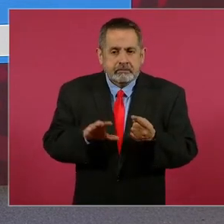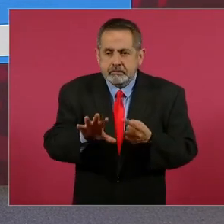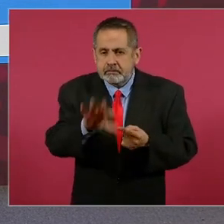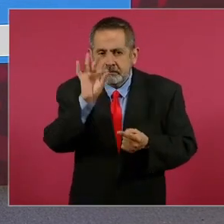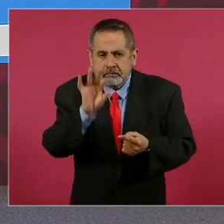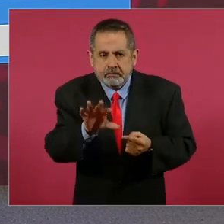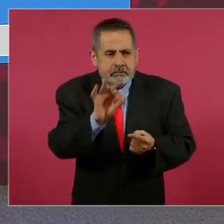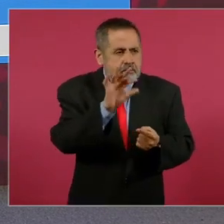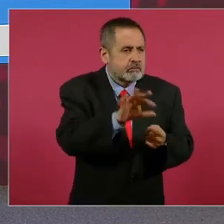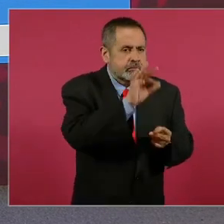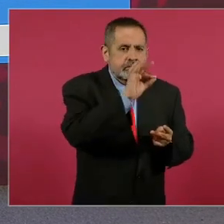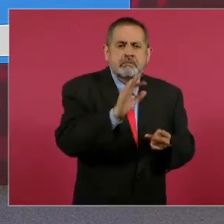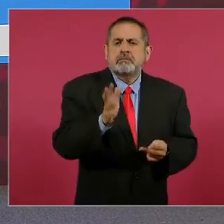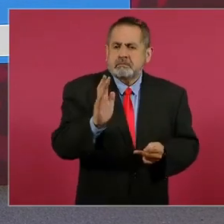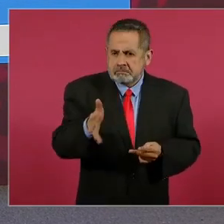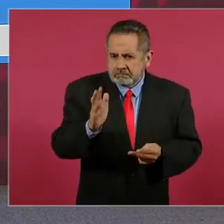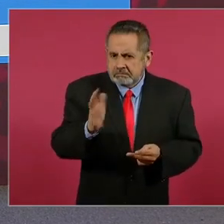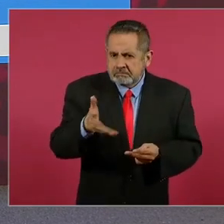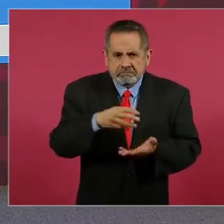localizaron.